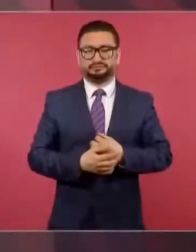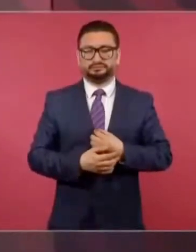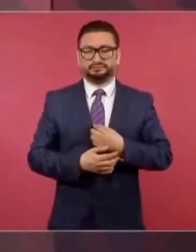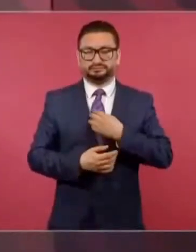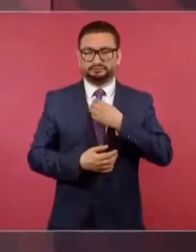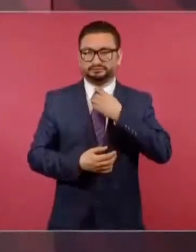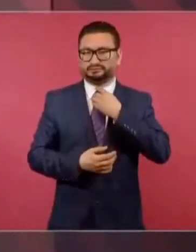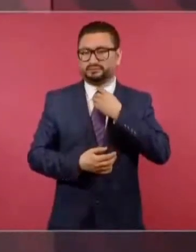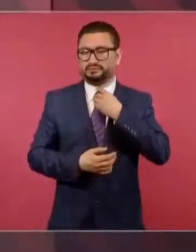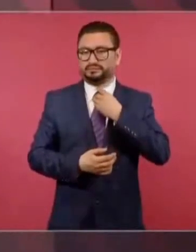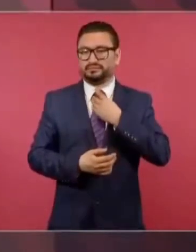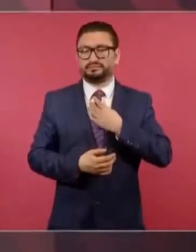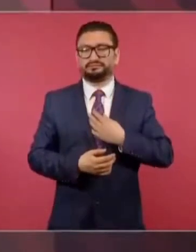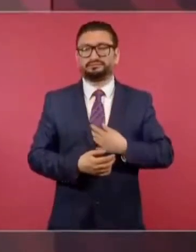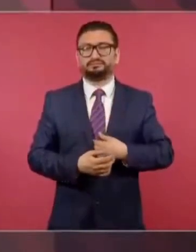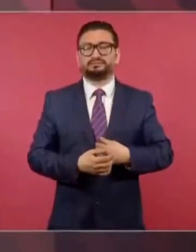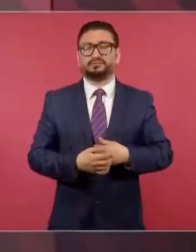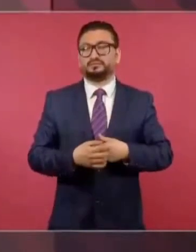Nada más.